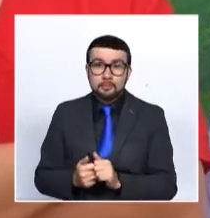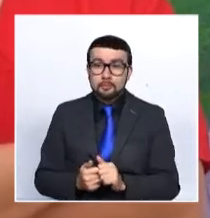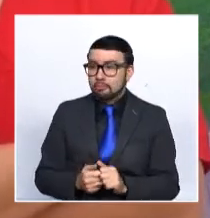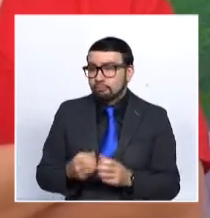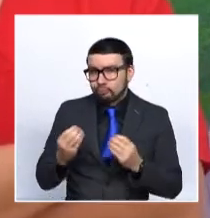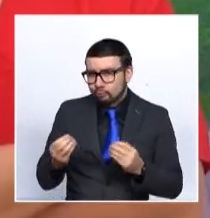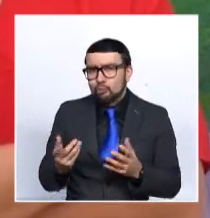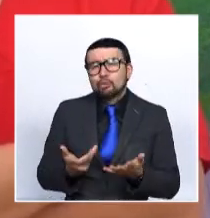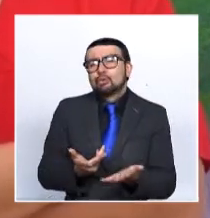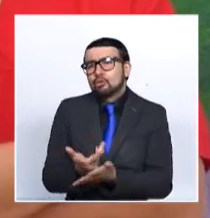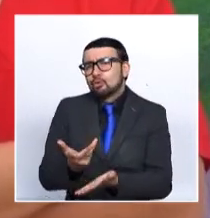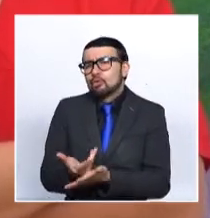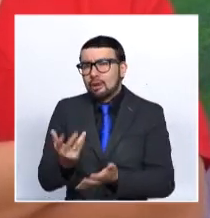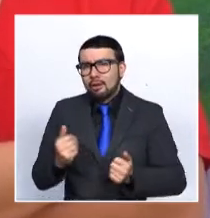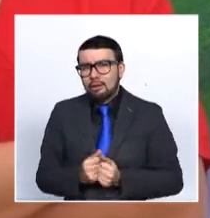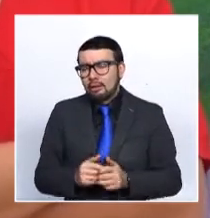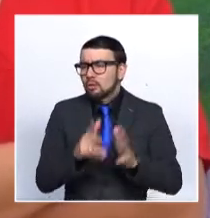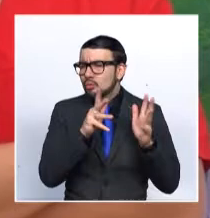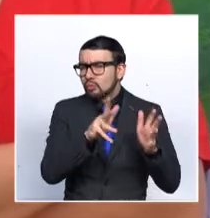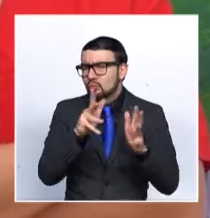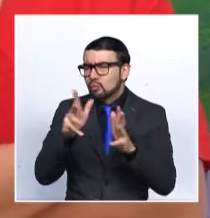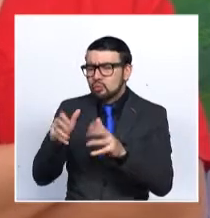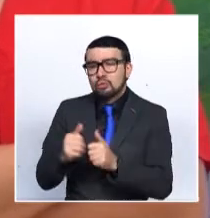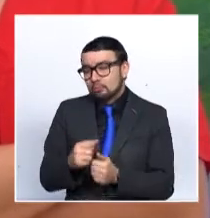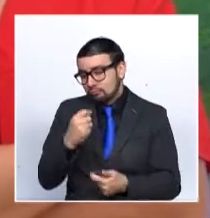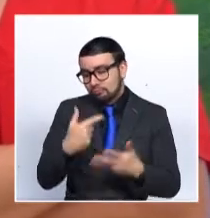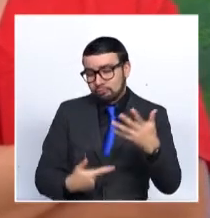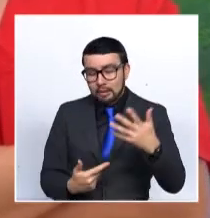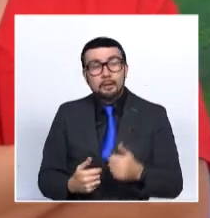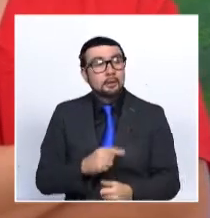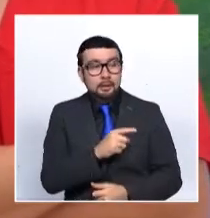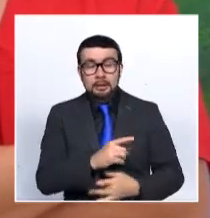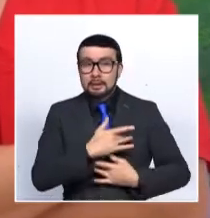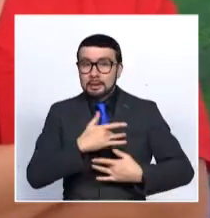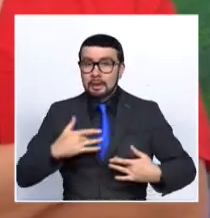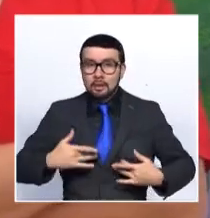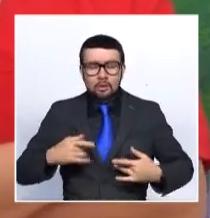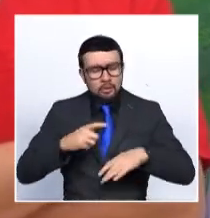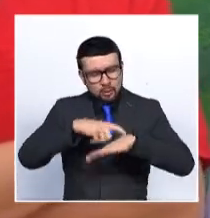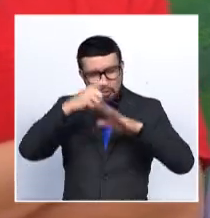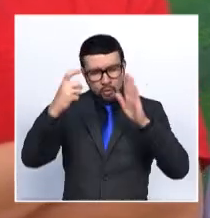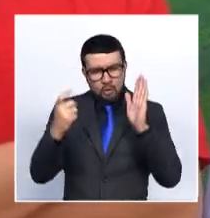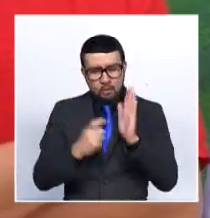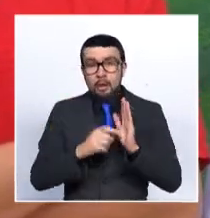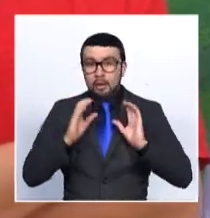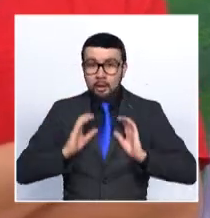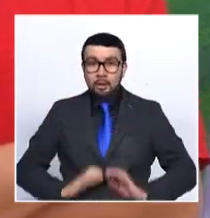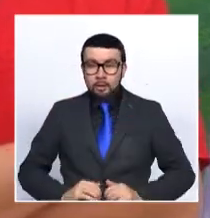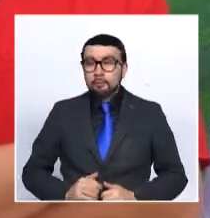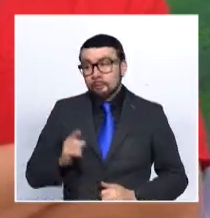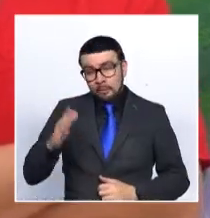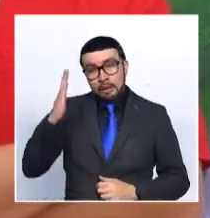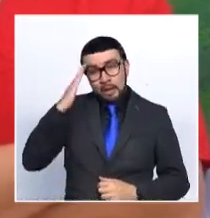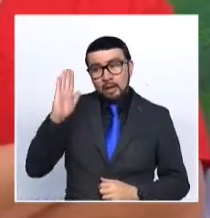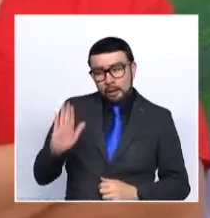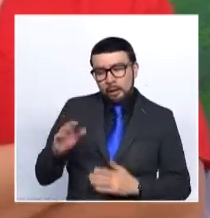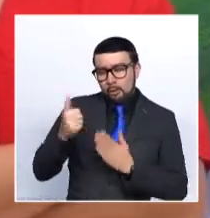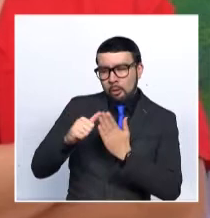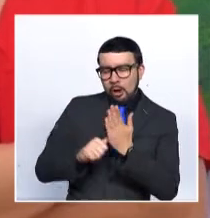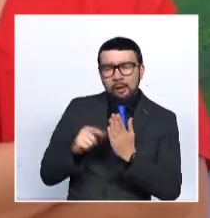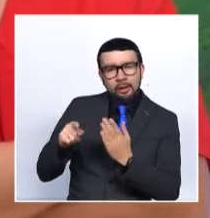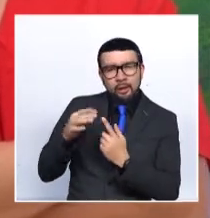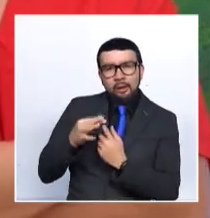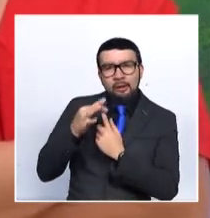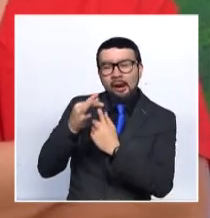cantidad de instrucciones y de pedagogía en salud integrativa, porque es un programa puntualmente dedicado